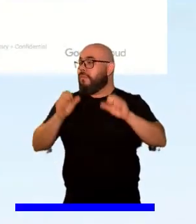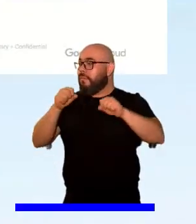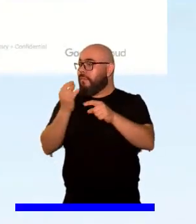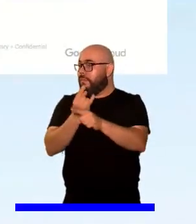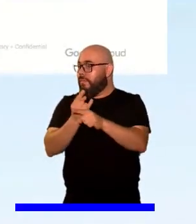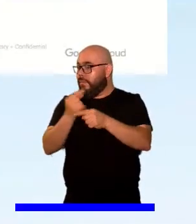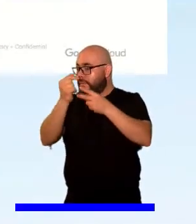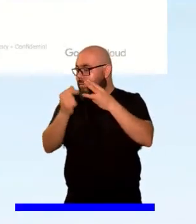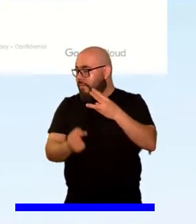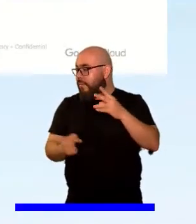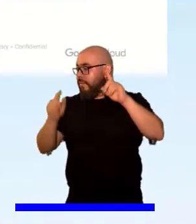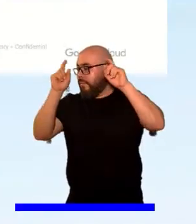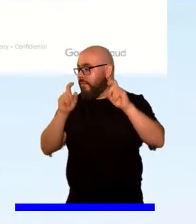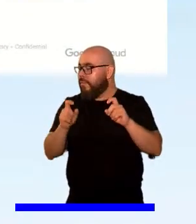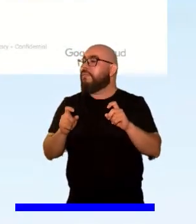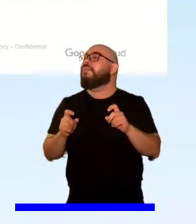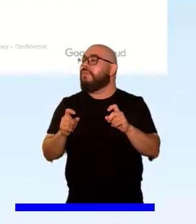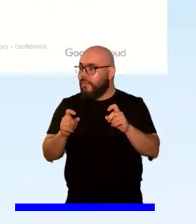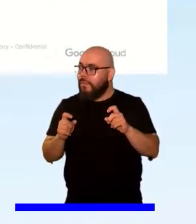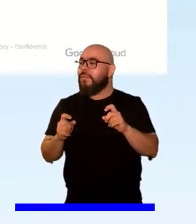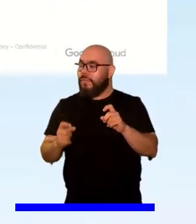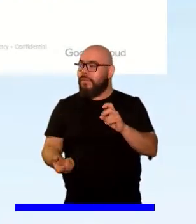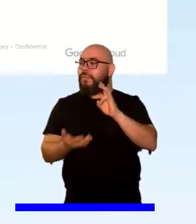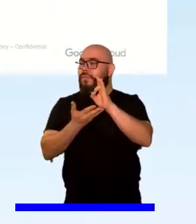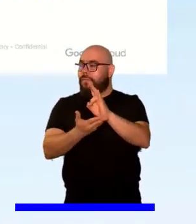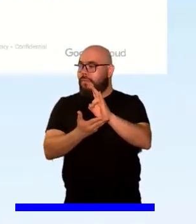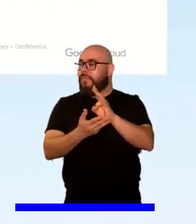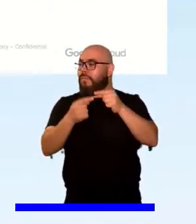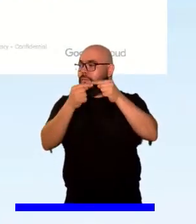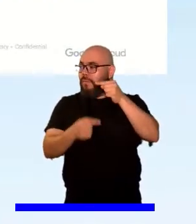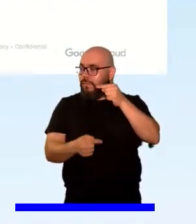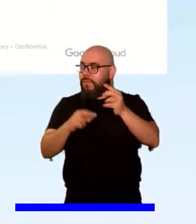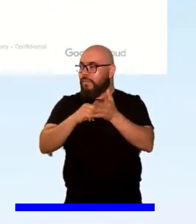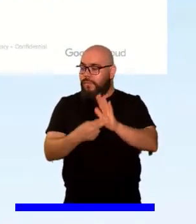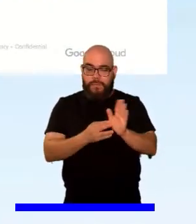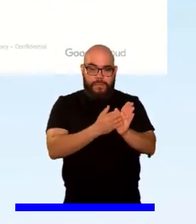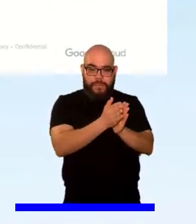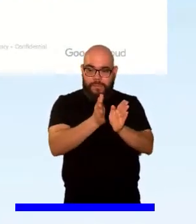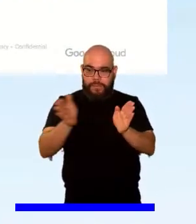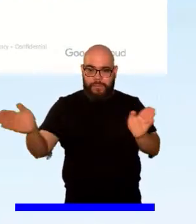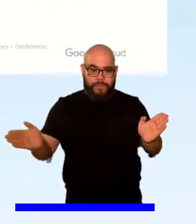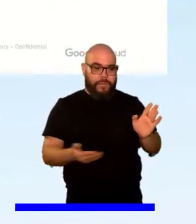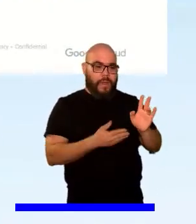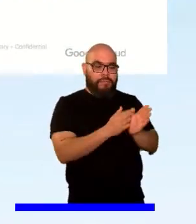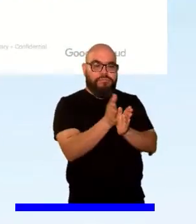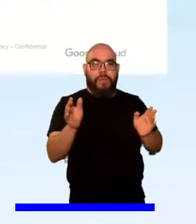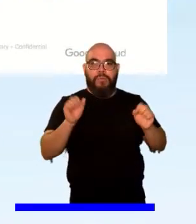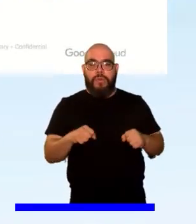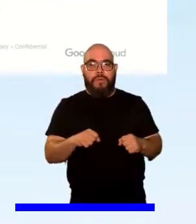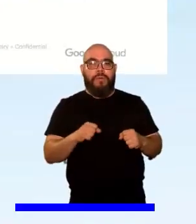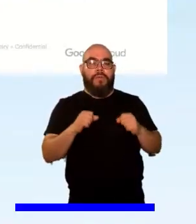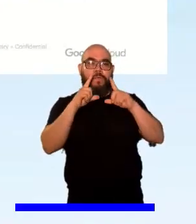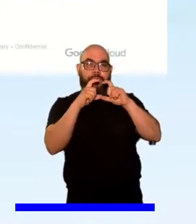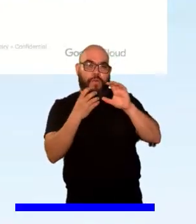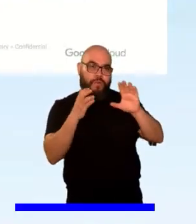idea es que estos modelos tienen algo también muy particular, que es que son multimodales. ¿Qué significa eso? Que yo le puedo hablar en fotos,